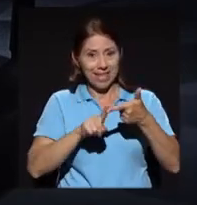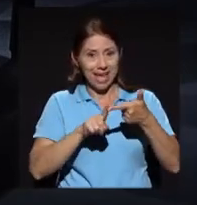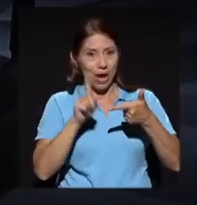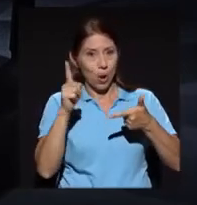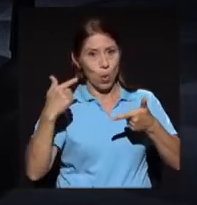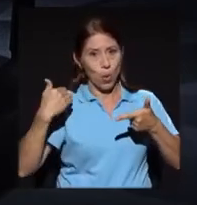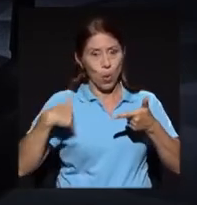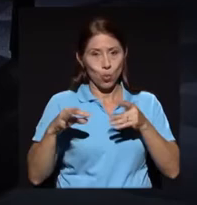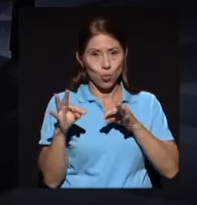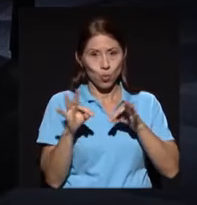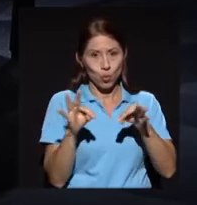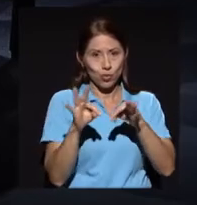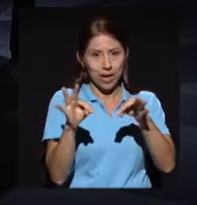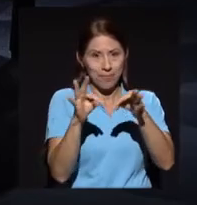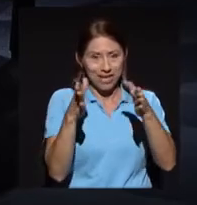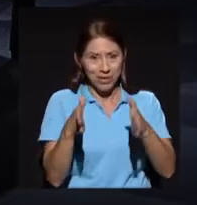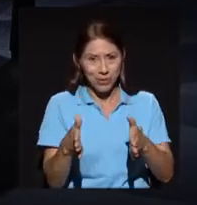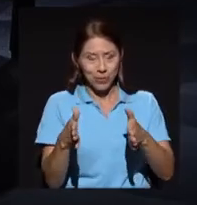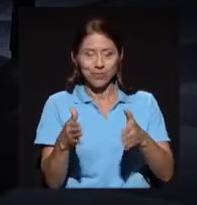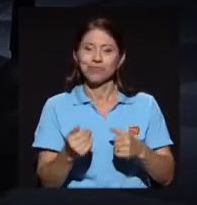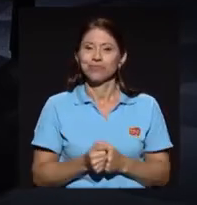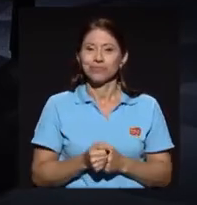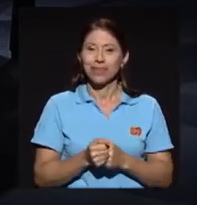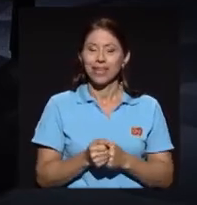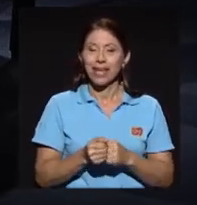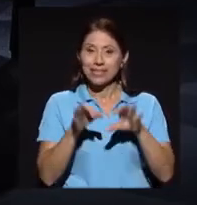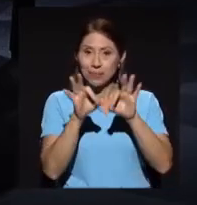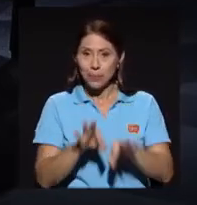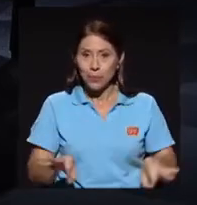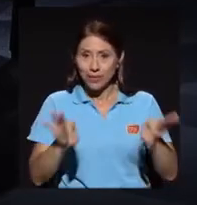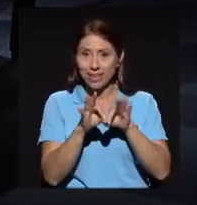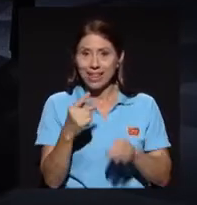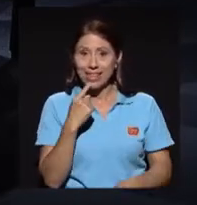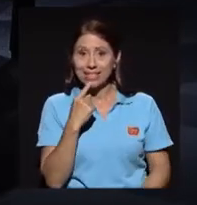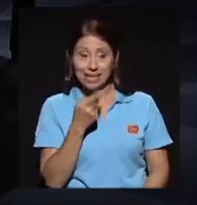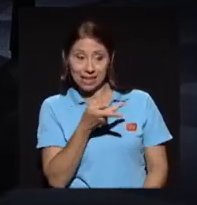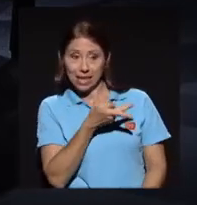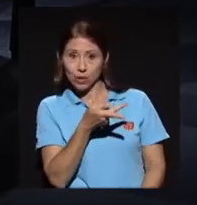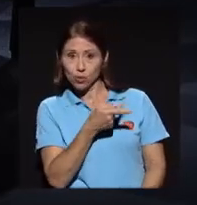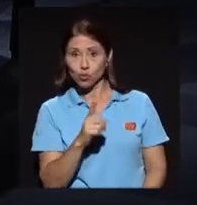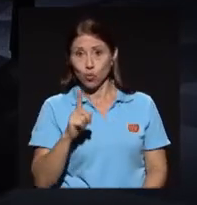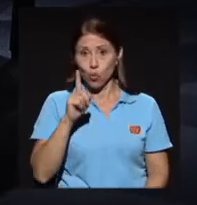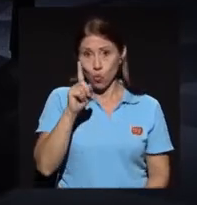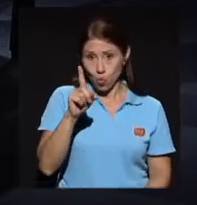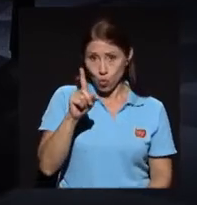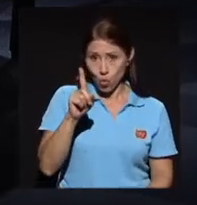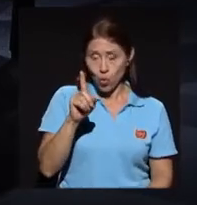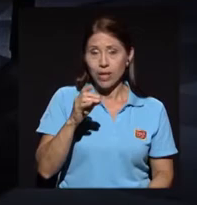turrialbeño, y tal vez vale la pena decir que uno de ellos terminó